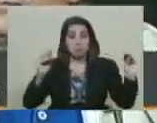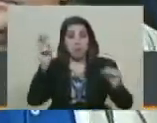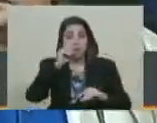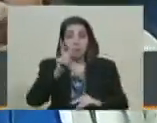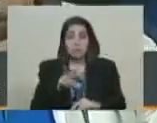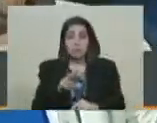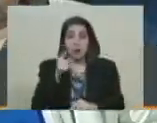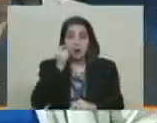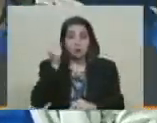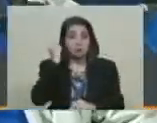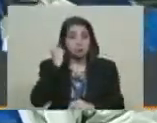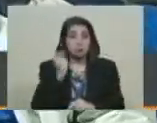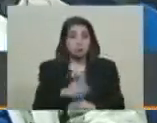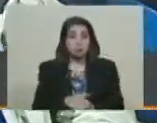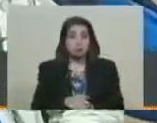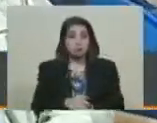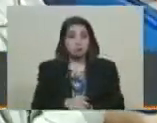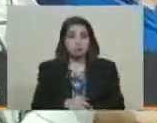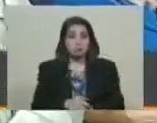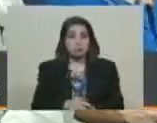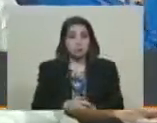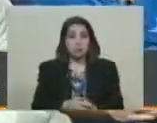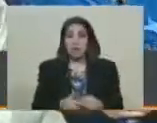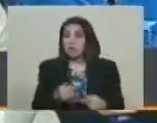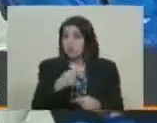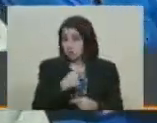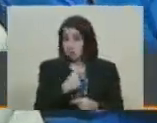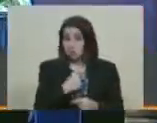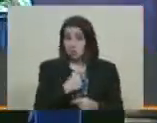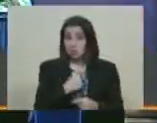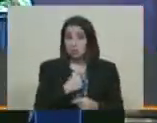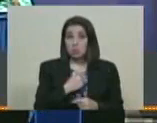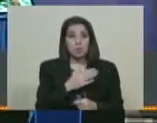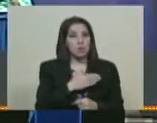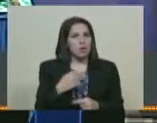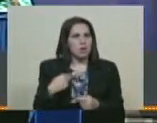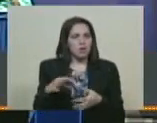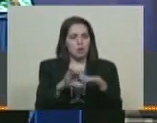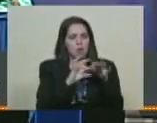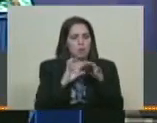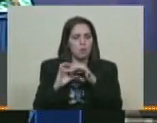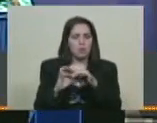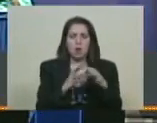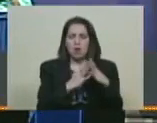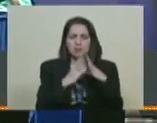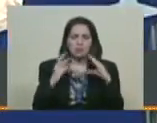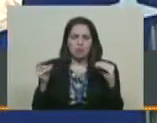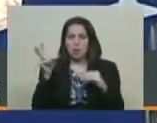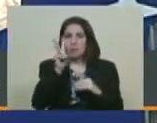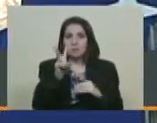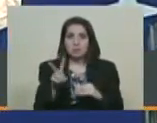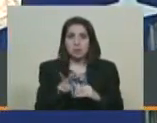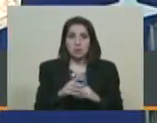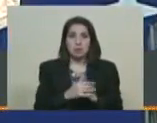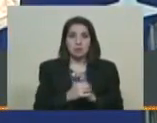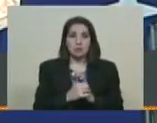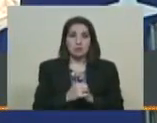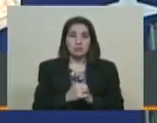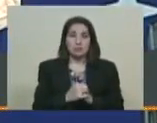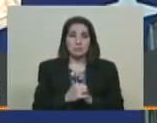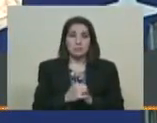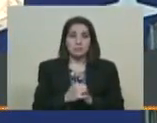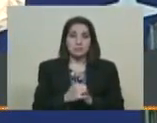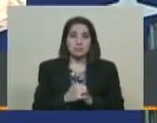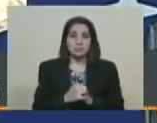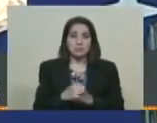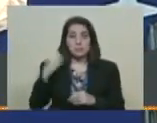venezolanas. Yo por eso quiero la unión amplia de todos los venezolanos. Y creo